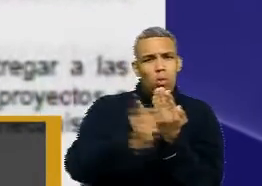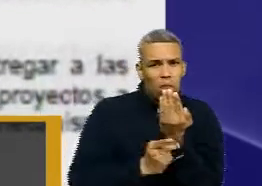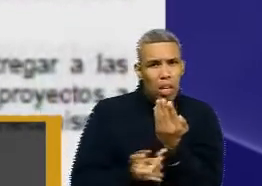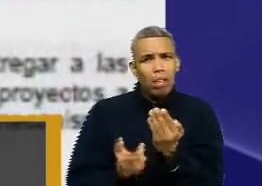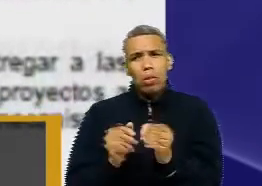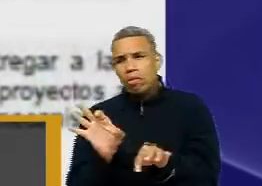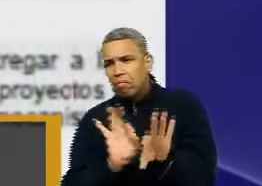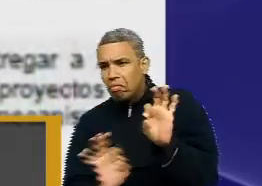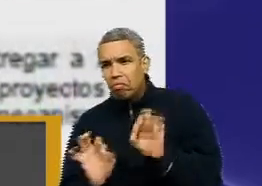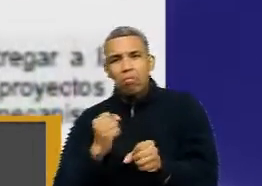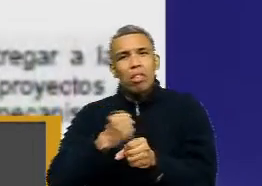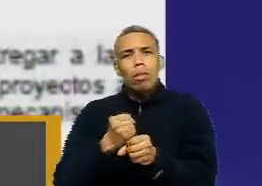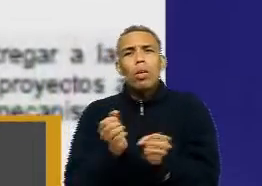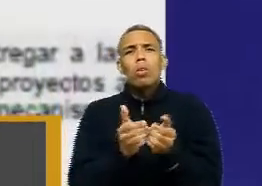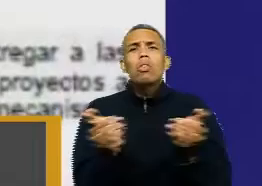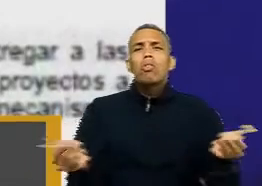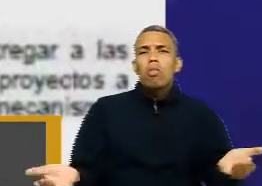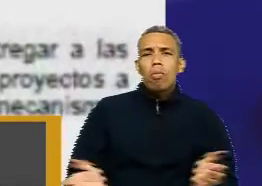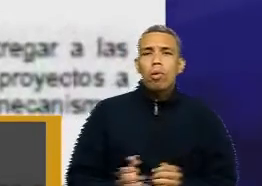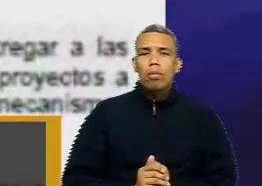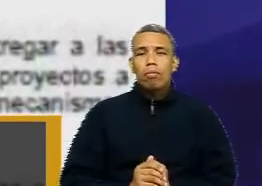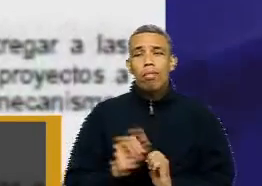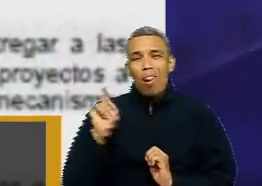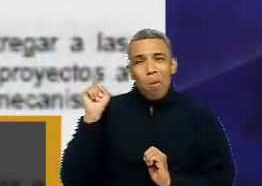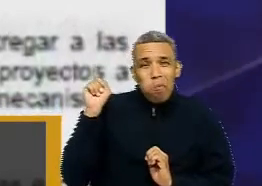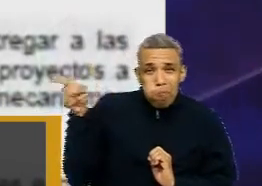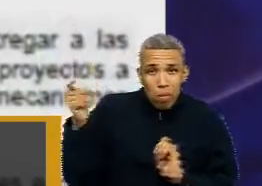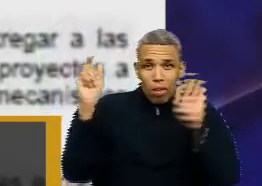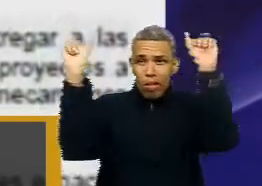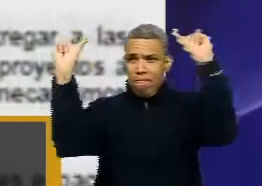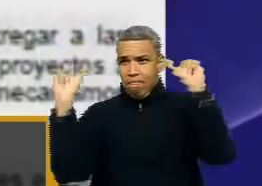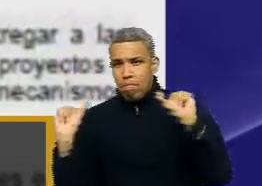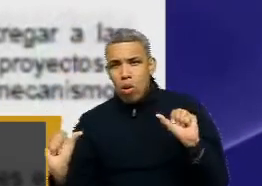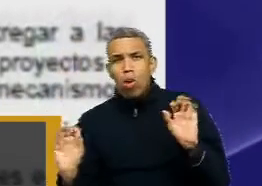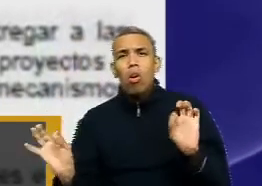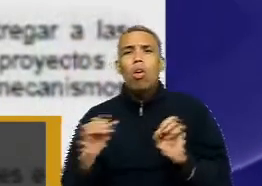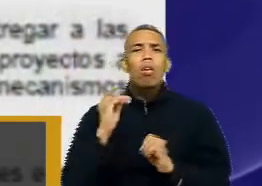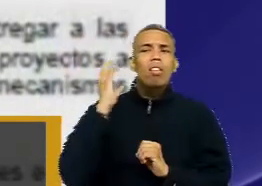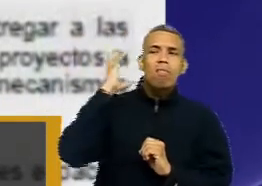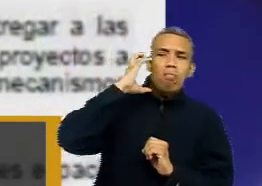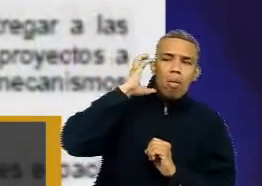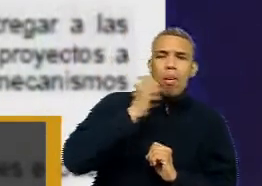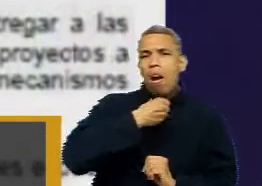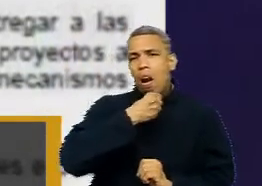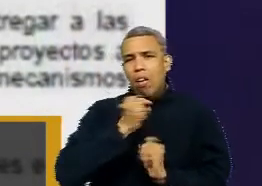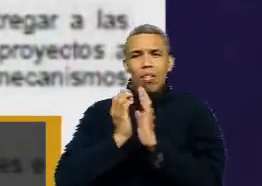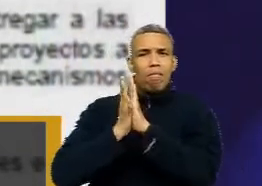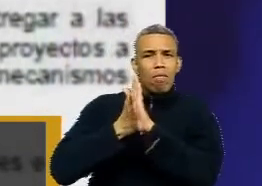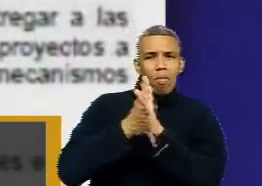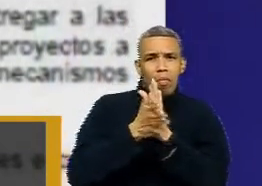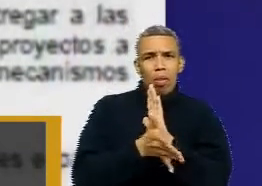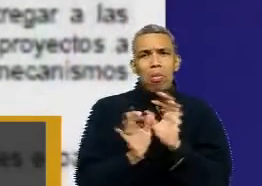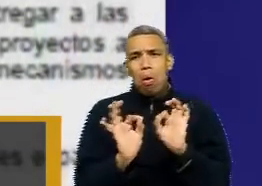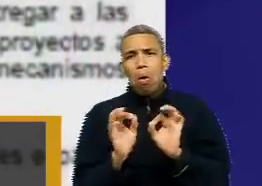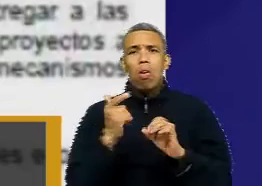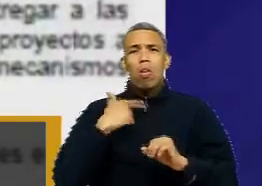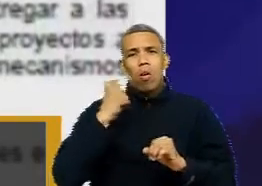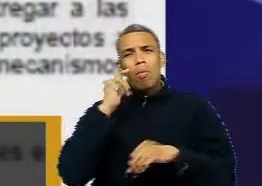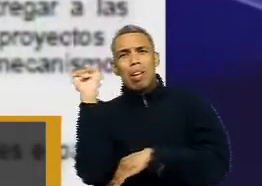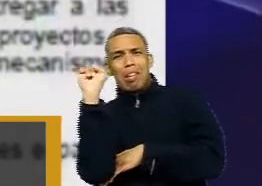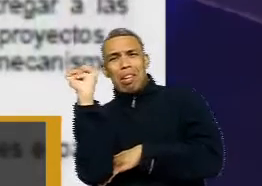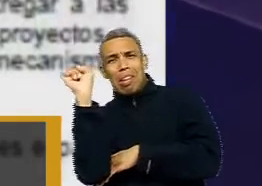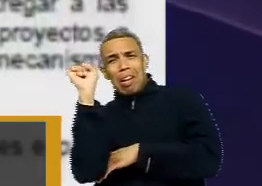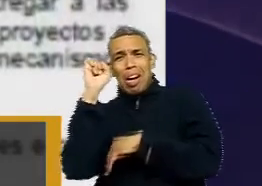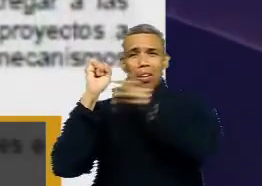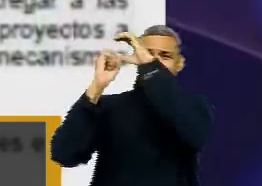serán informadas a través de las carteleras veredales, emisoras locales, perifoneo veredal y demás medios comunitarios. Lo anterior con el fin de garantizar que la información llegue